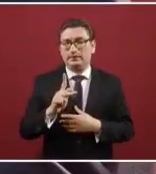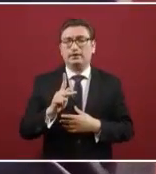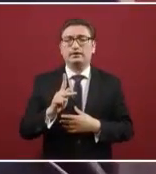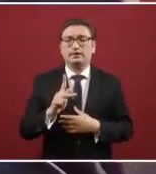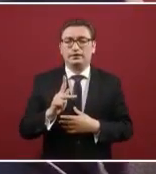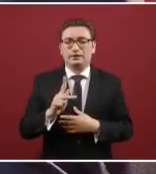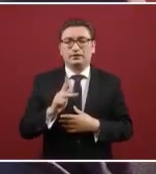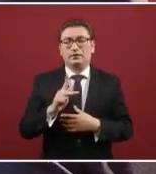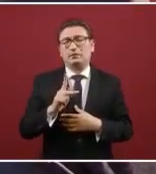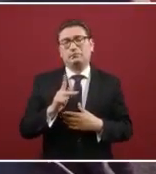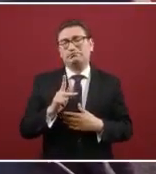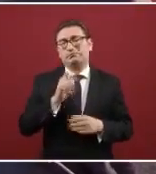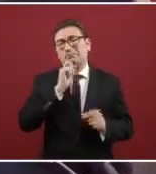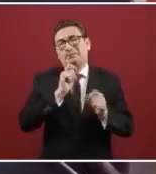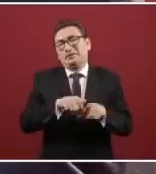pasa lo mismo.